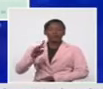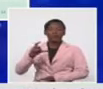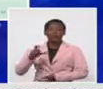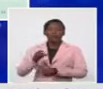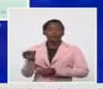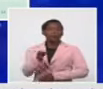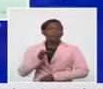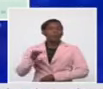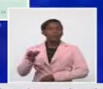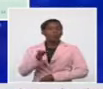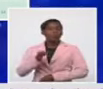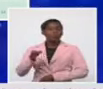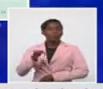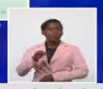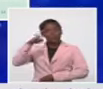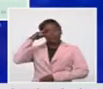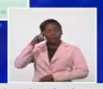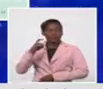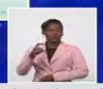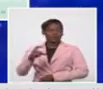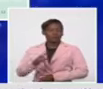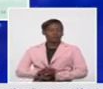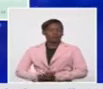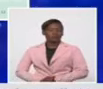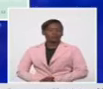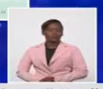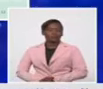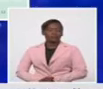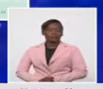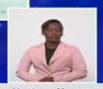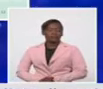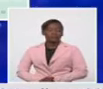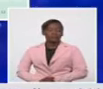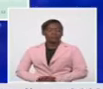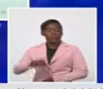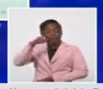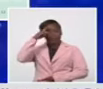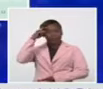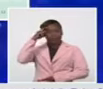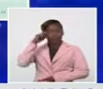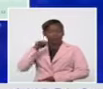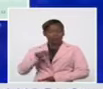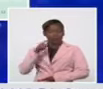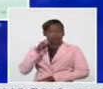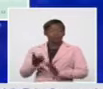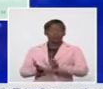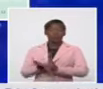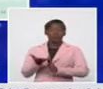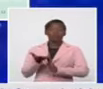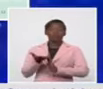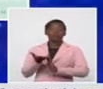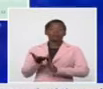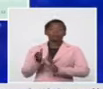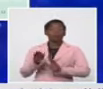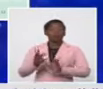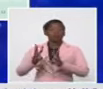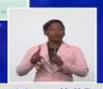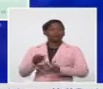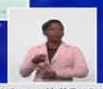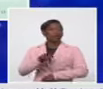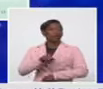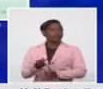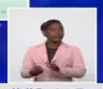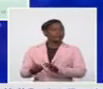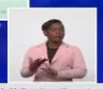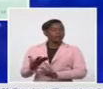municipio Santa Clara. Santi Espíritu incrementa en 4 los casos autóctonos ayer comparado con el